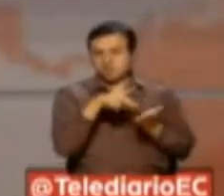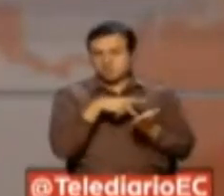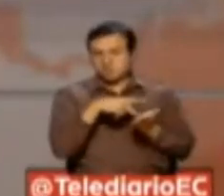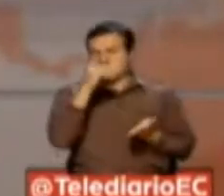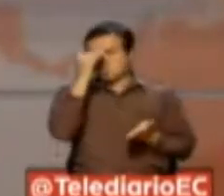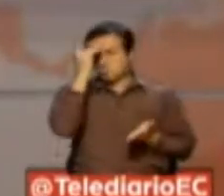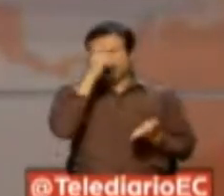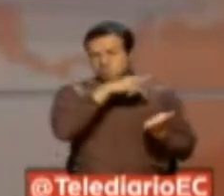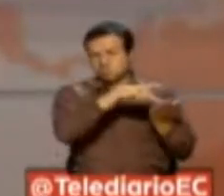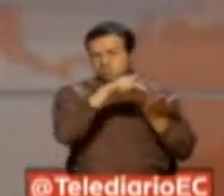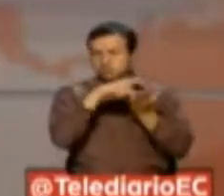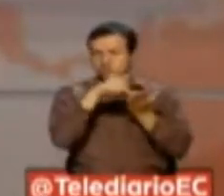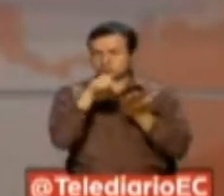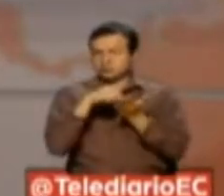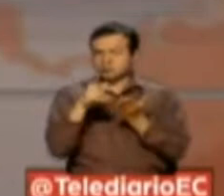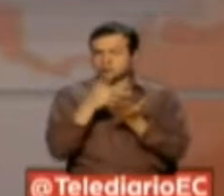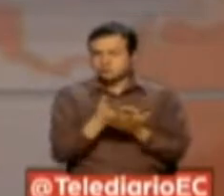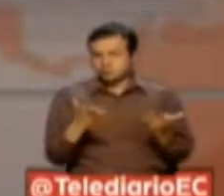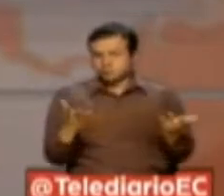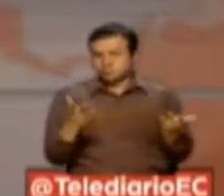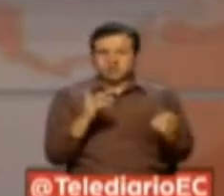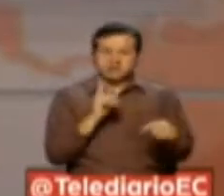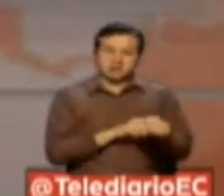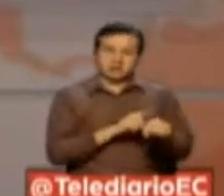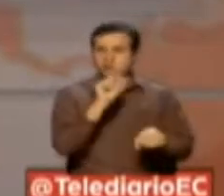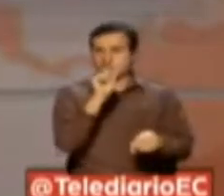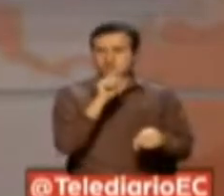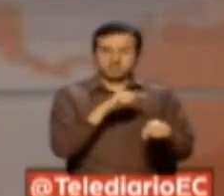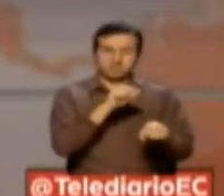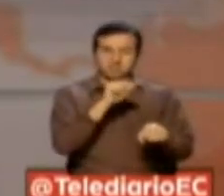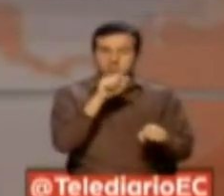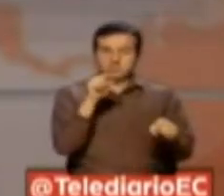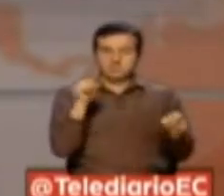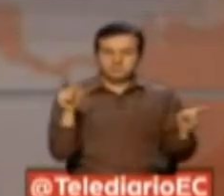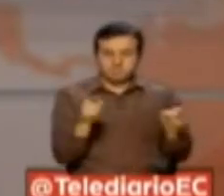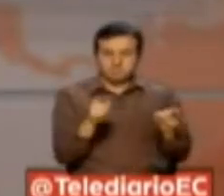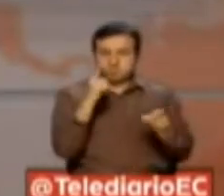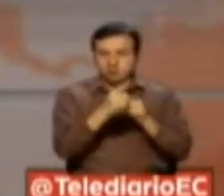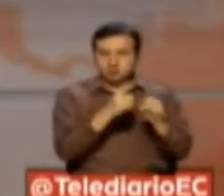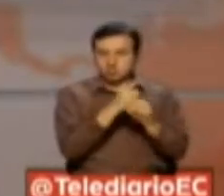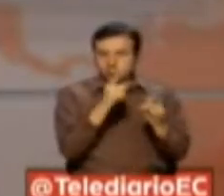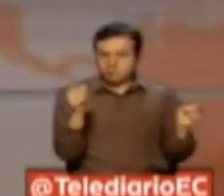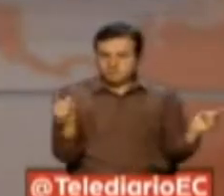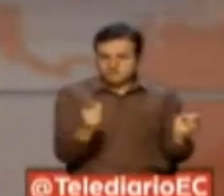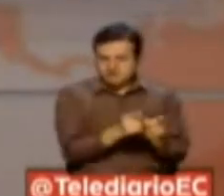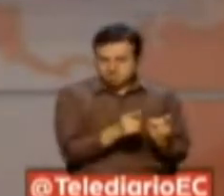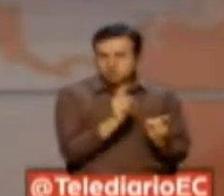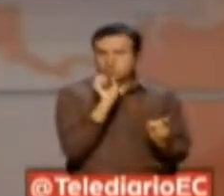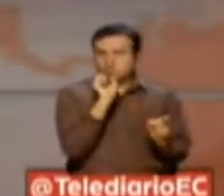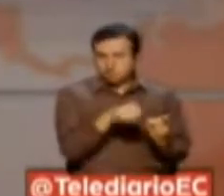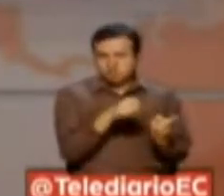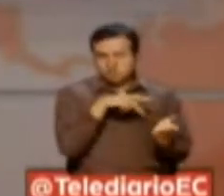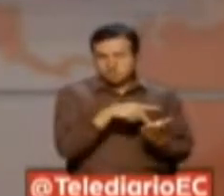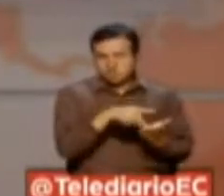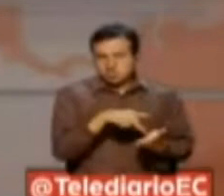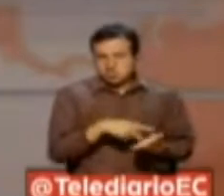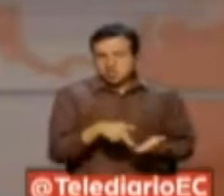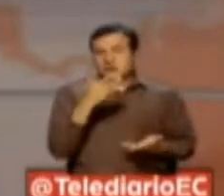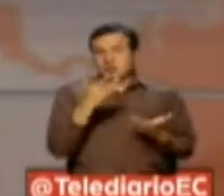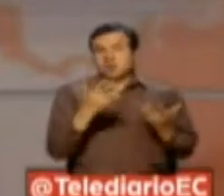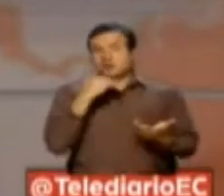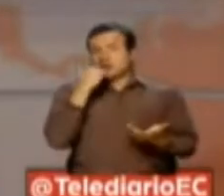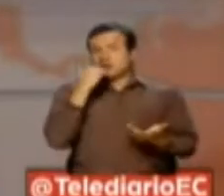pago con promesas y la mente se lo emite a corto plazo a menos de 360 días porque puede haber